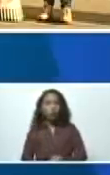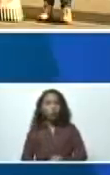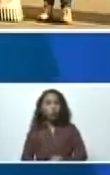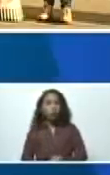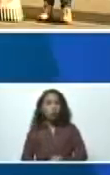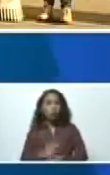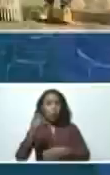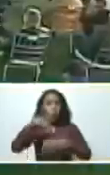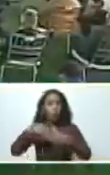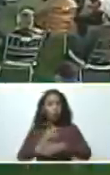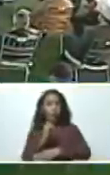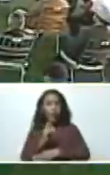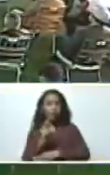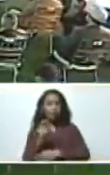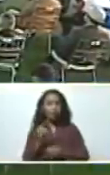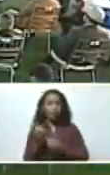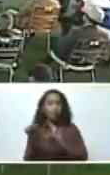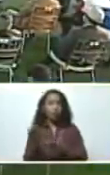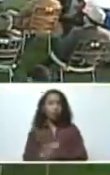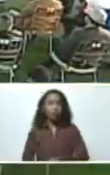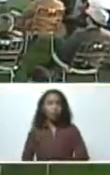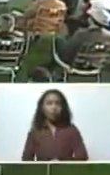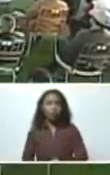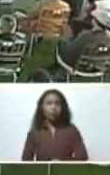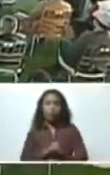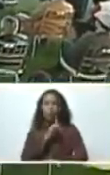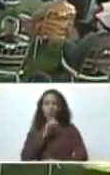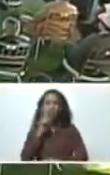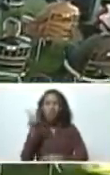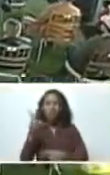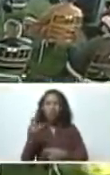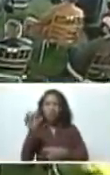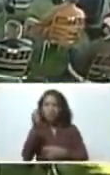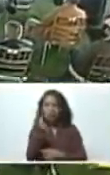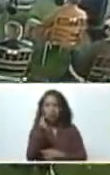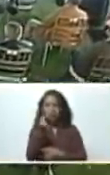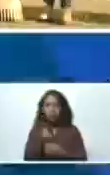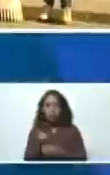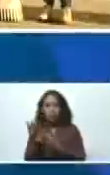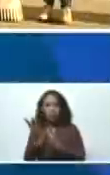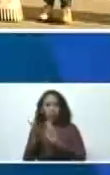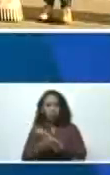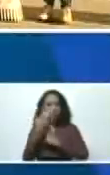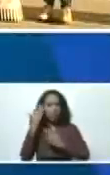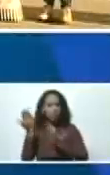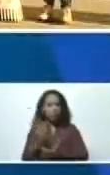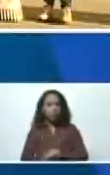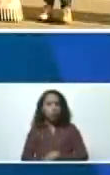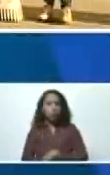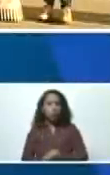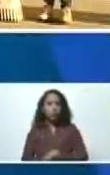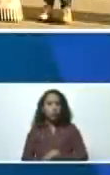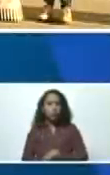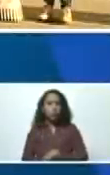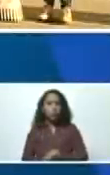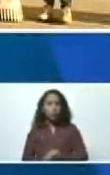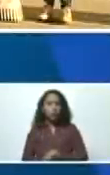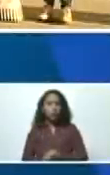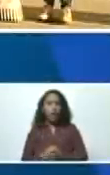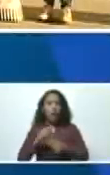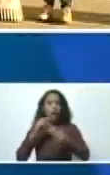con semilla envenenada? ¿Cómo que la llaman ustedes, la semilla envenenada? Es